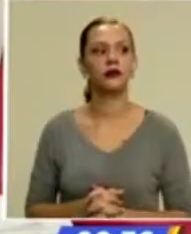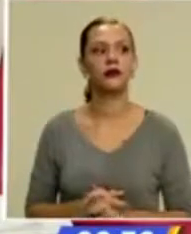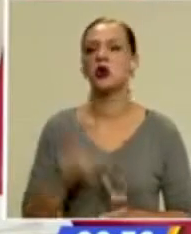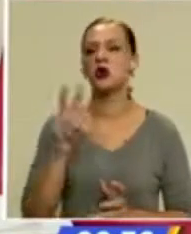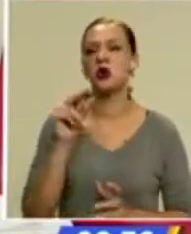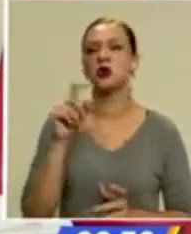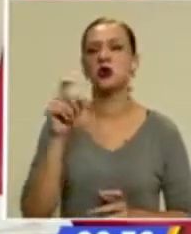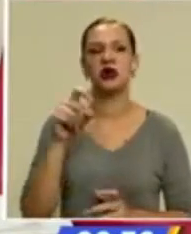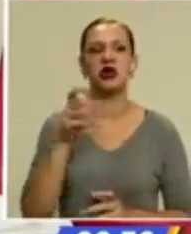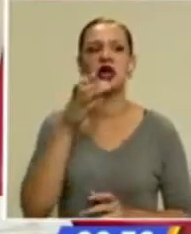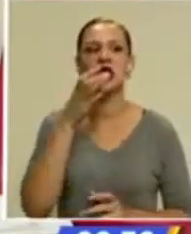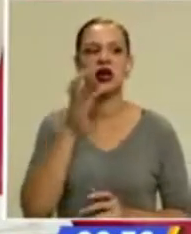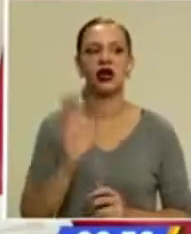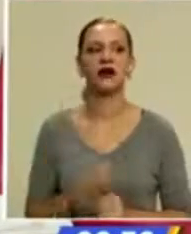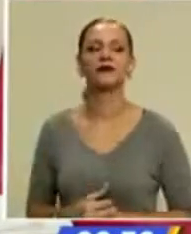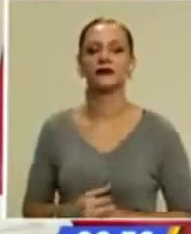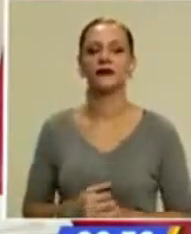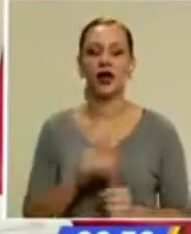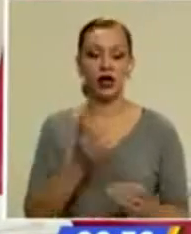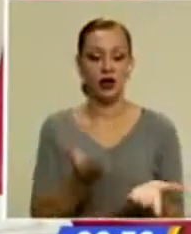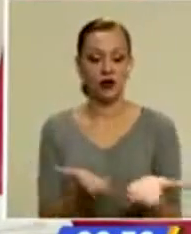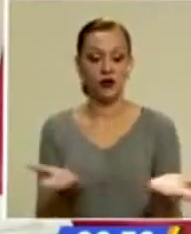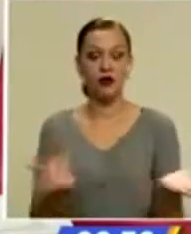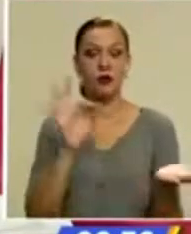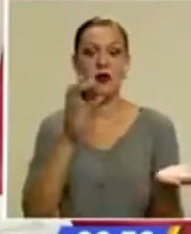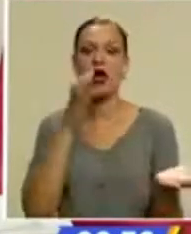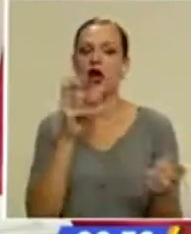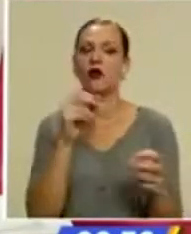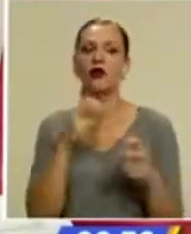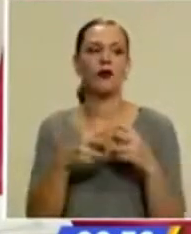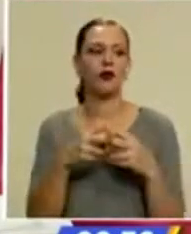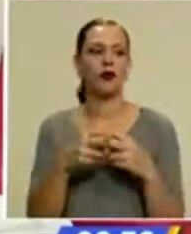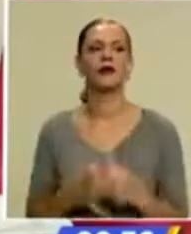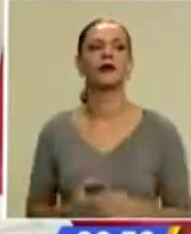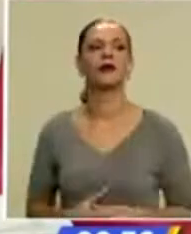vamos a poner. Esperemos. Con que la plancha esté bien caliente. Ok.